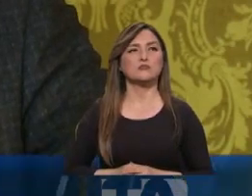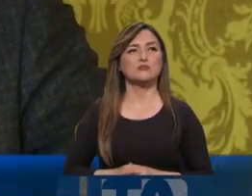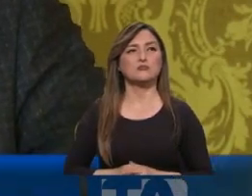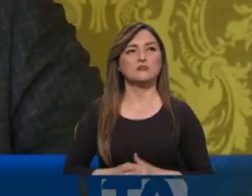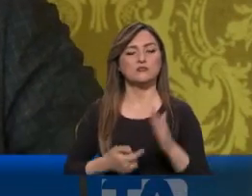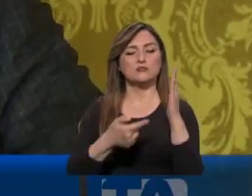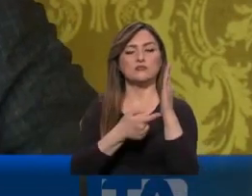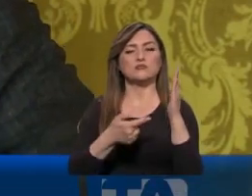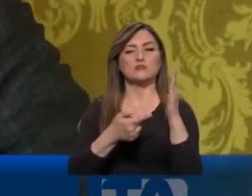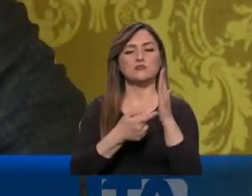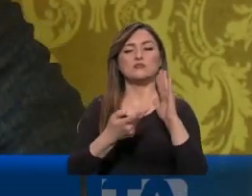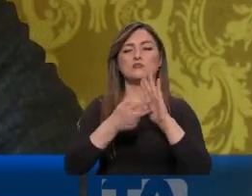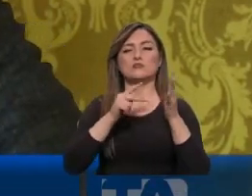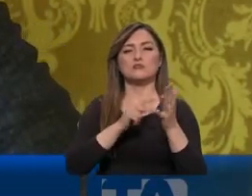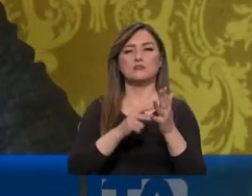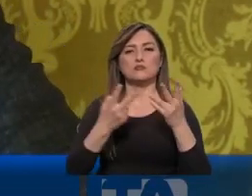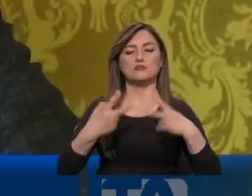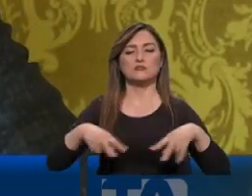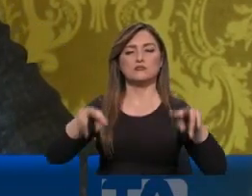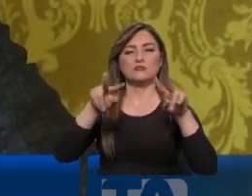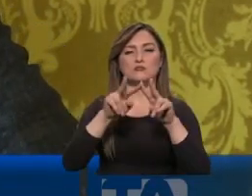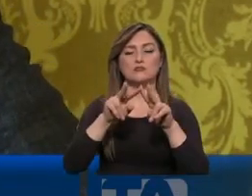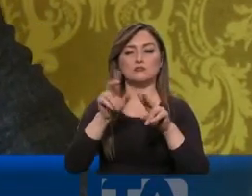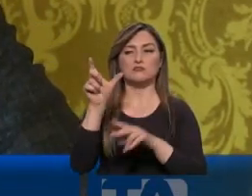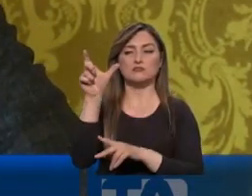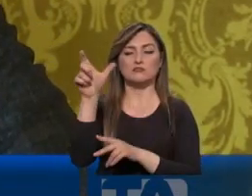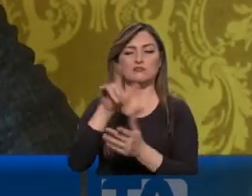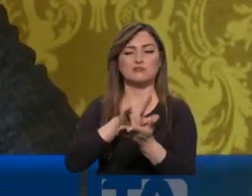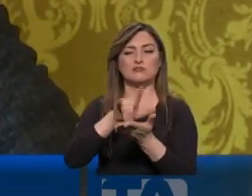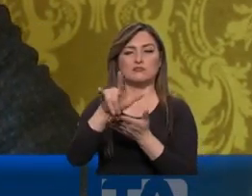encarecido el precio de los boletos aéreos y ha